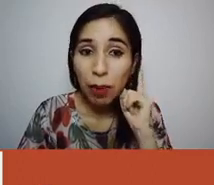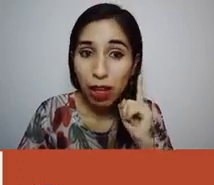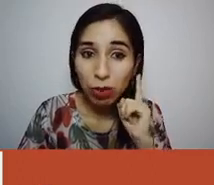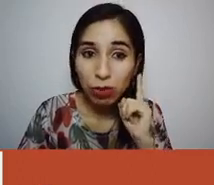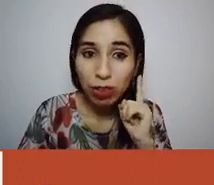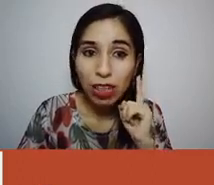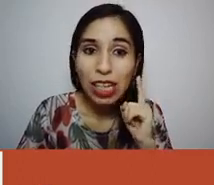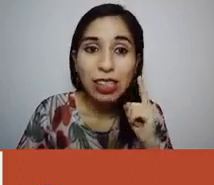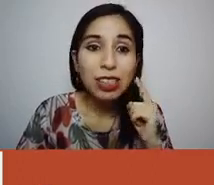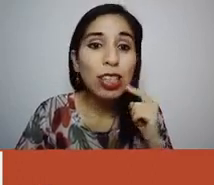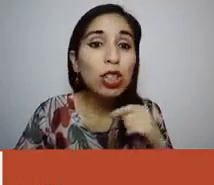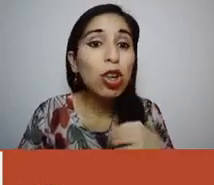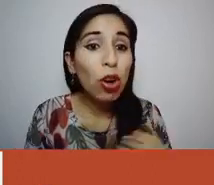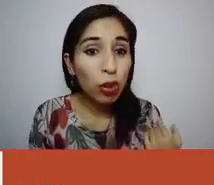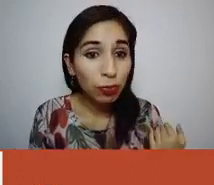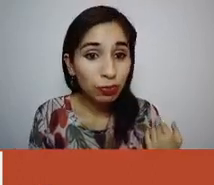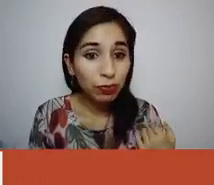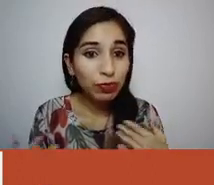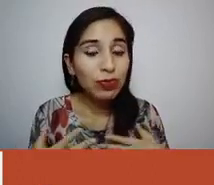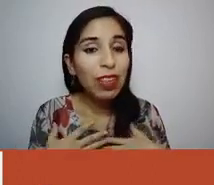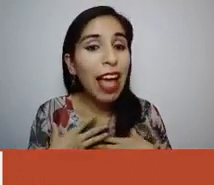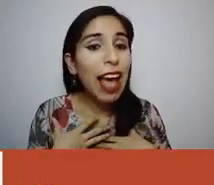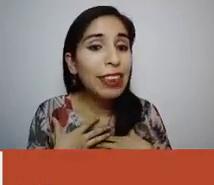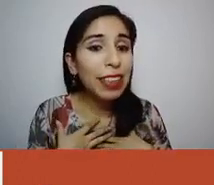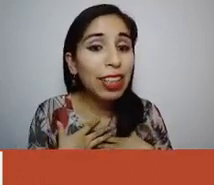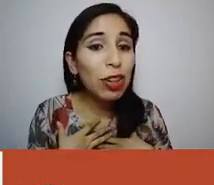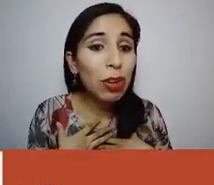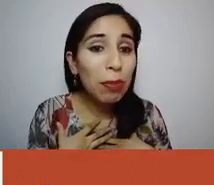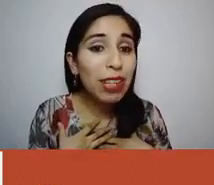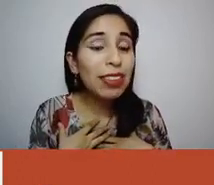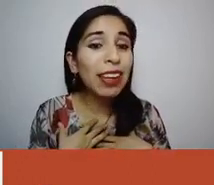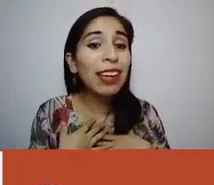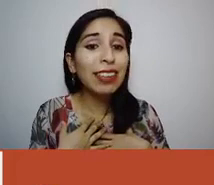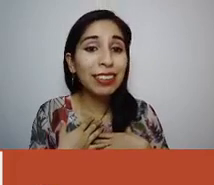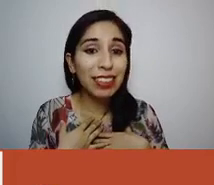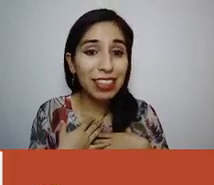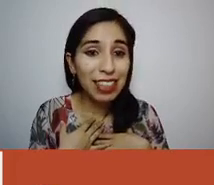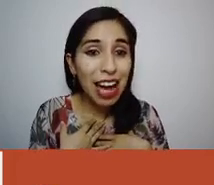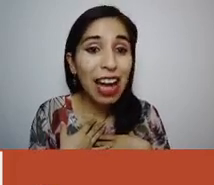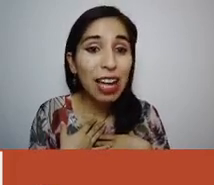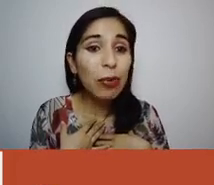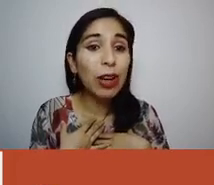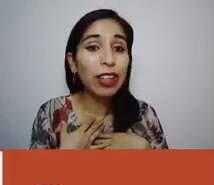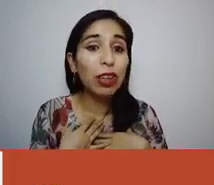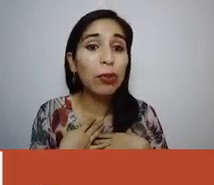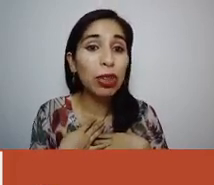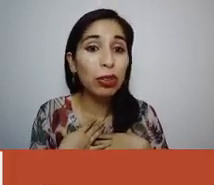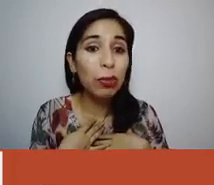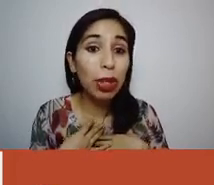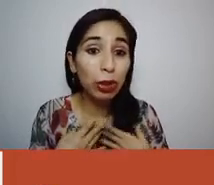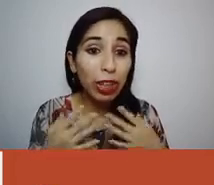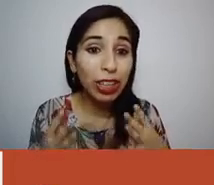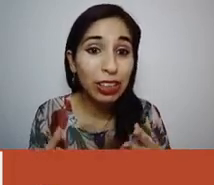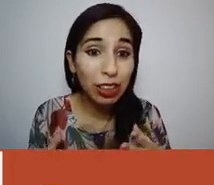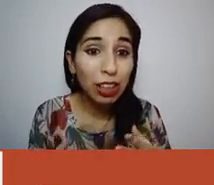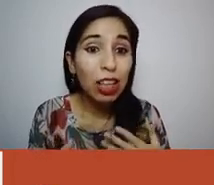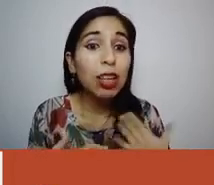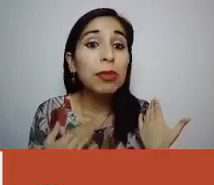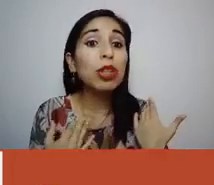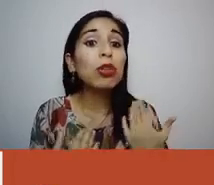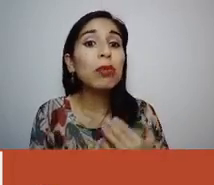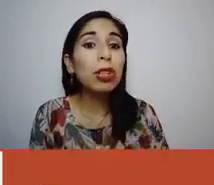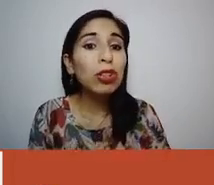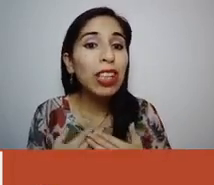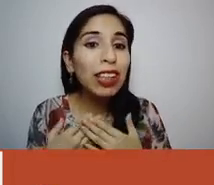pero si yo anteriormente ya he guardado mi documento es decir